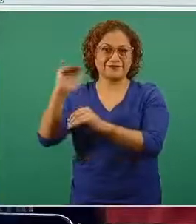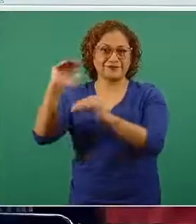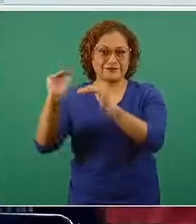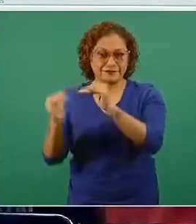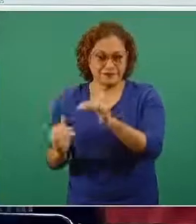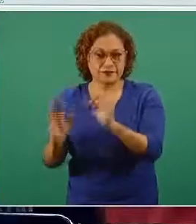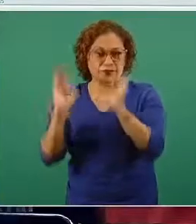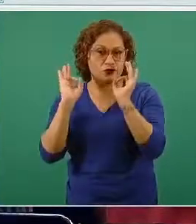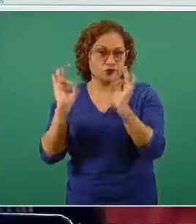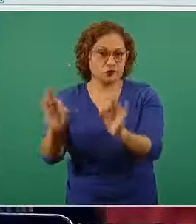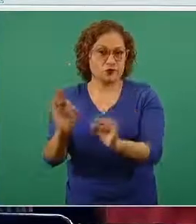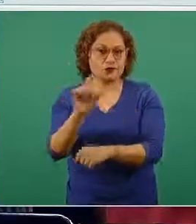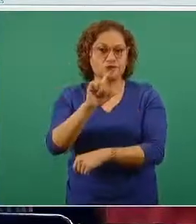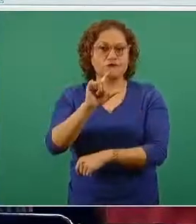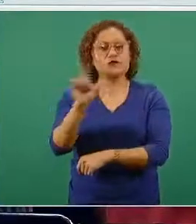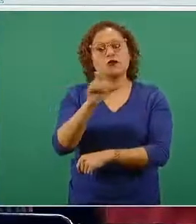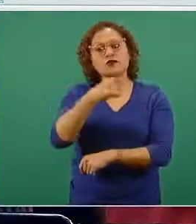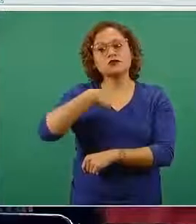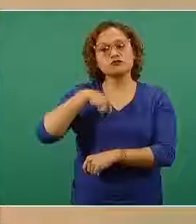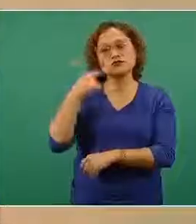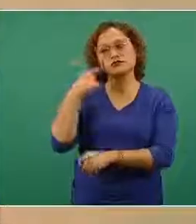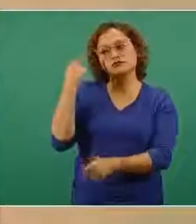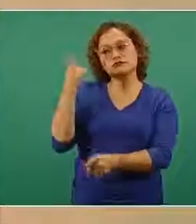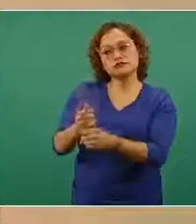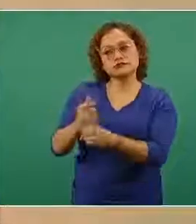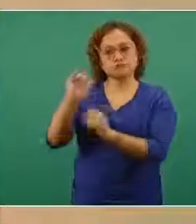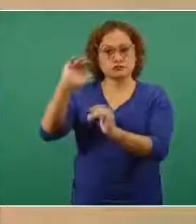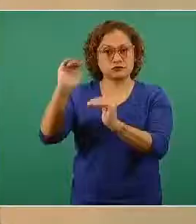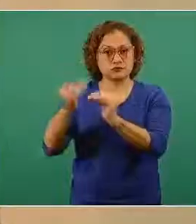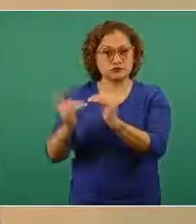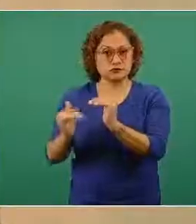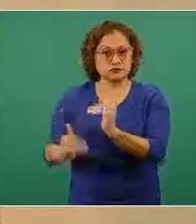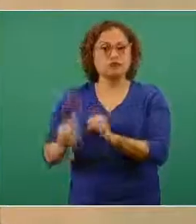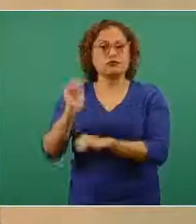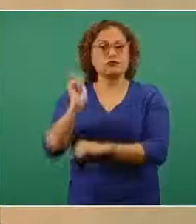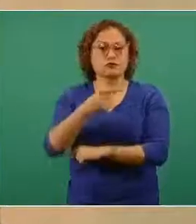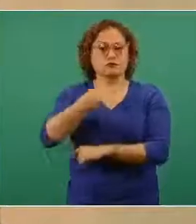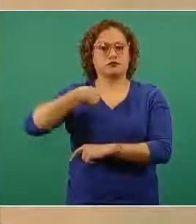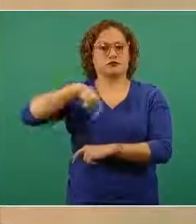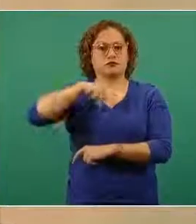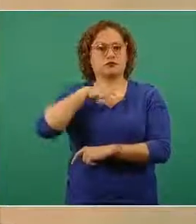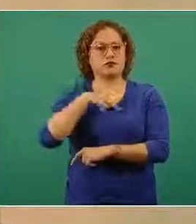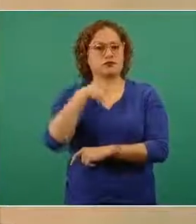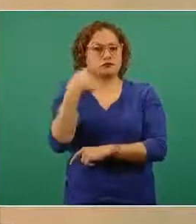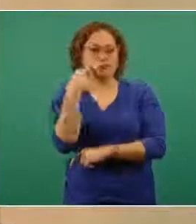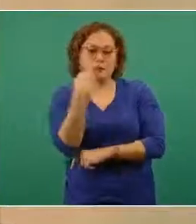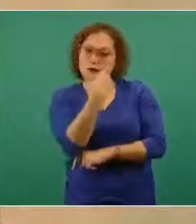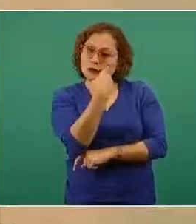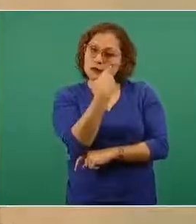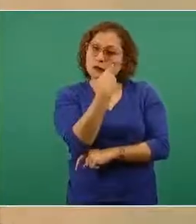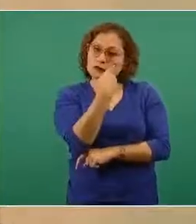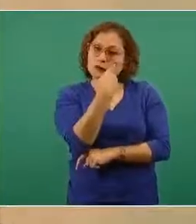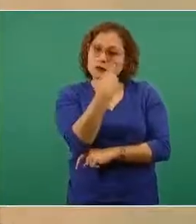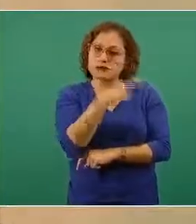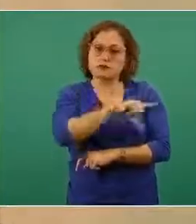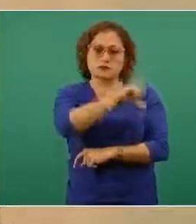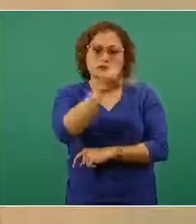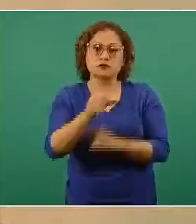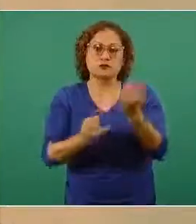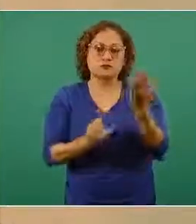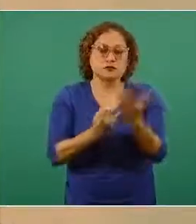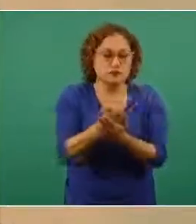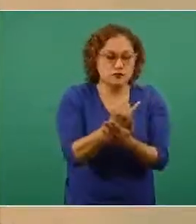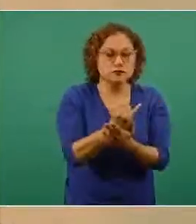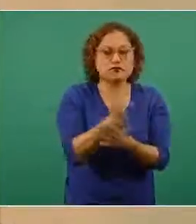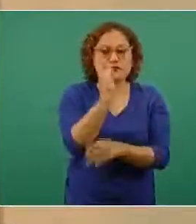parte de los descensos nosotros tenemos que focalizar las acciones para poder identificar las señales tempranas que tenemos